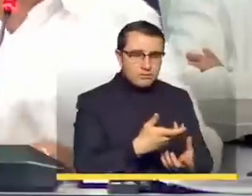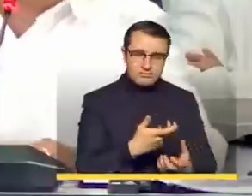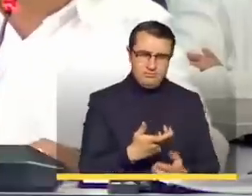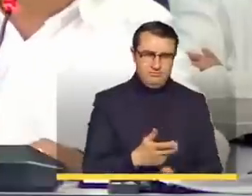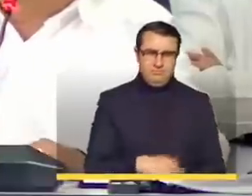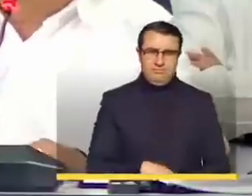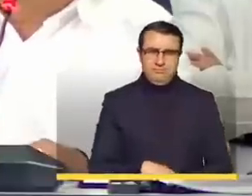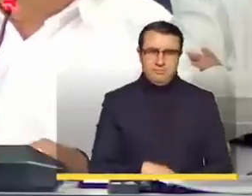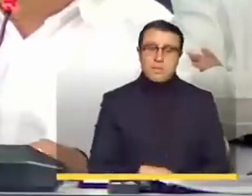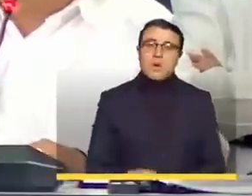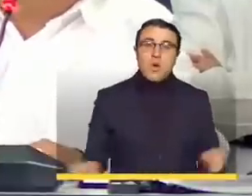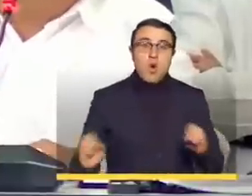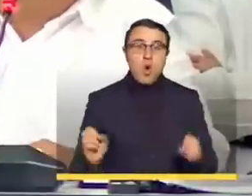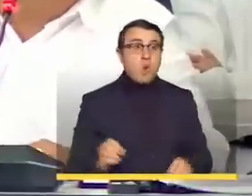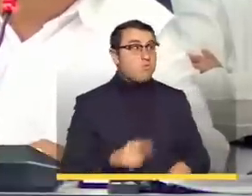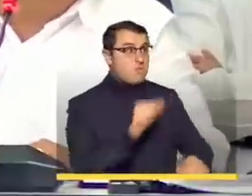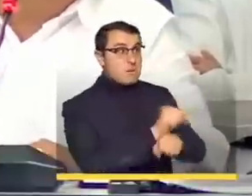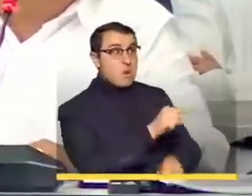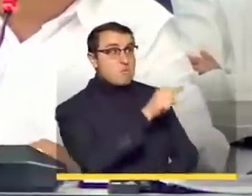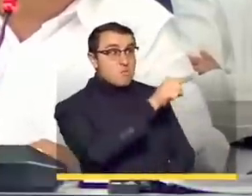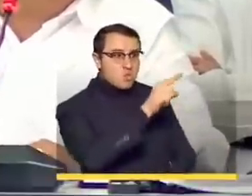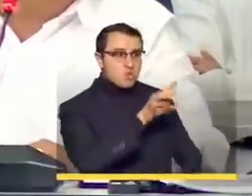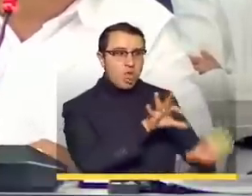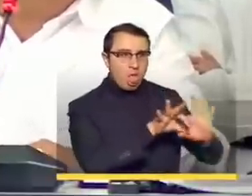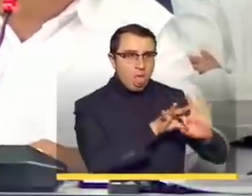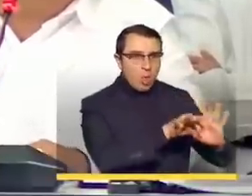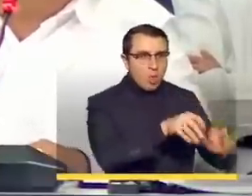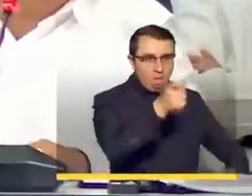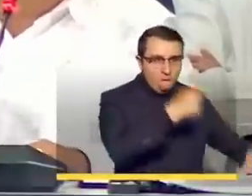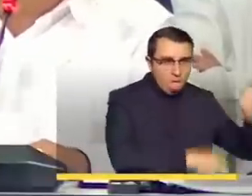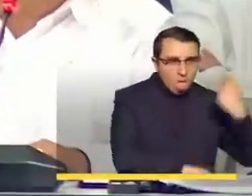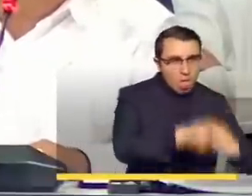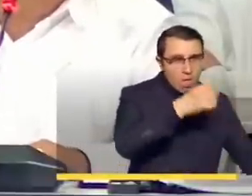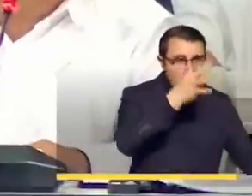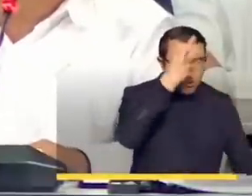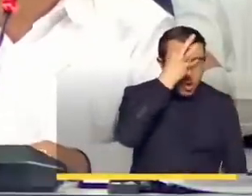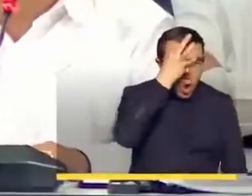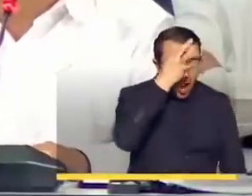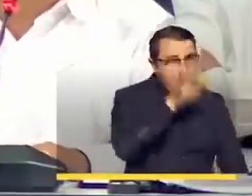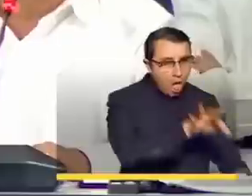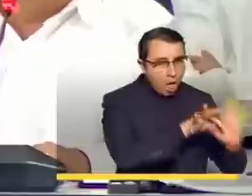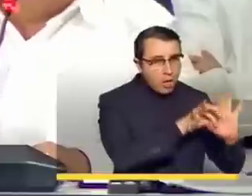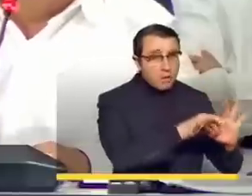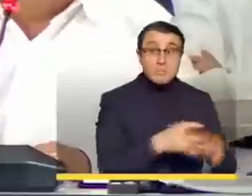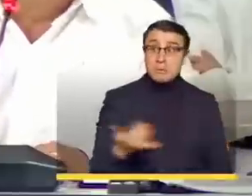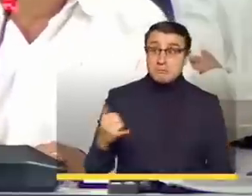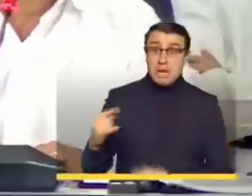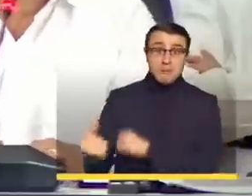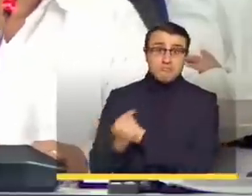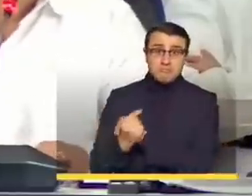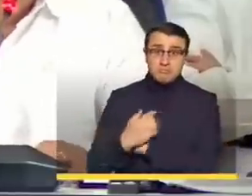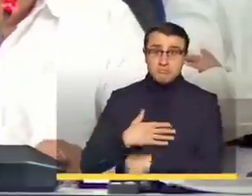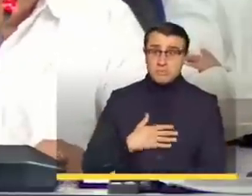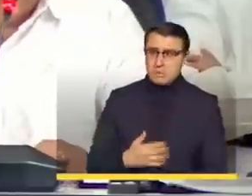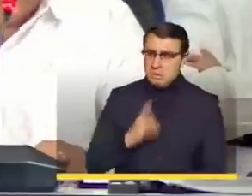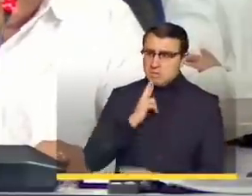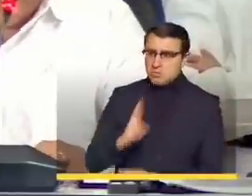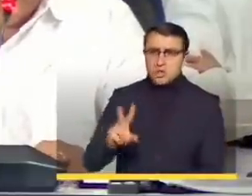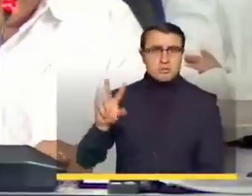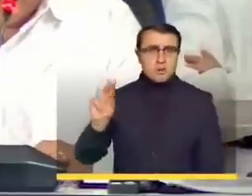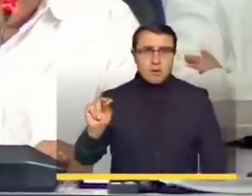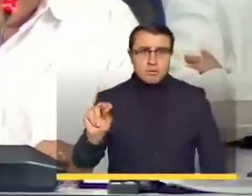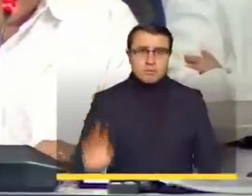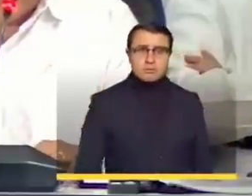Usted está pensando, usted es un aliado de los narcotraficantes, ya me lo dicen. No,